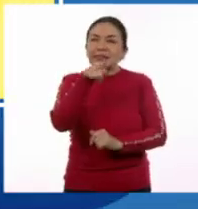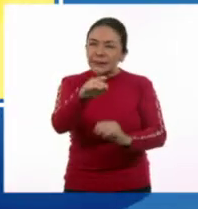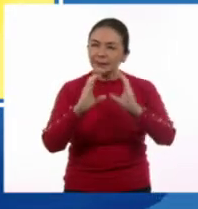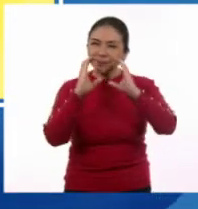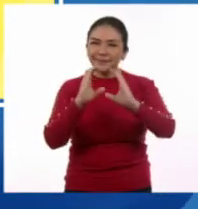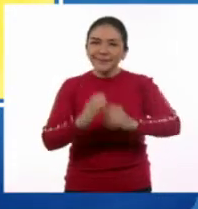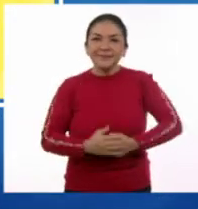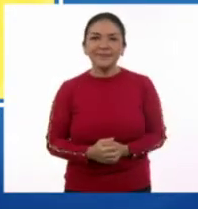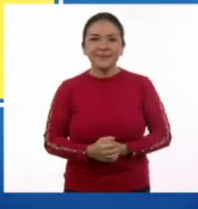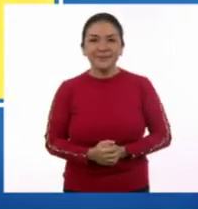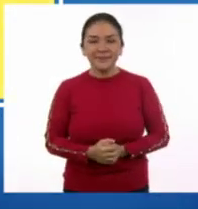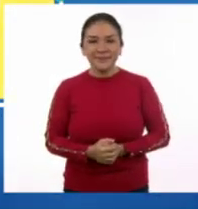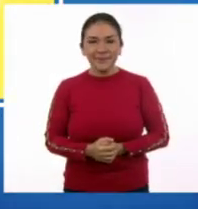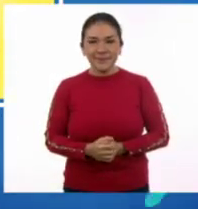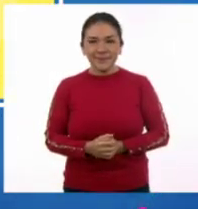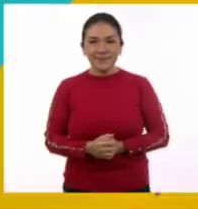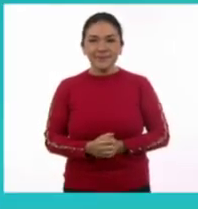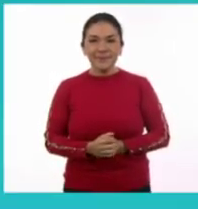cuídate